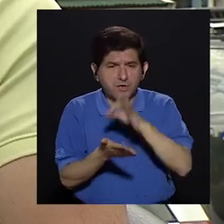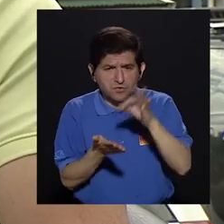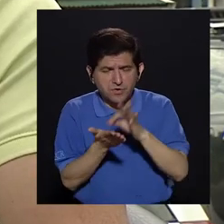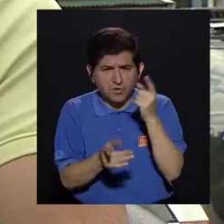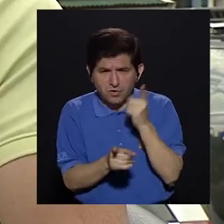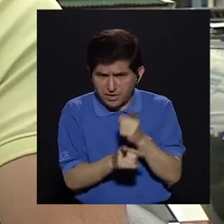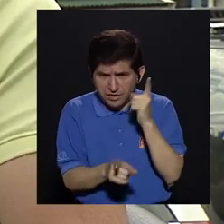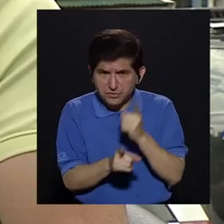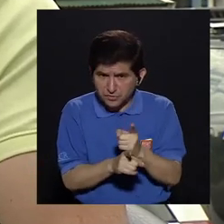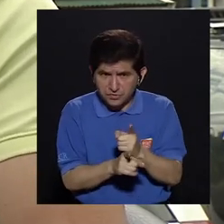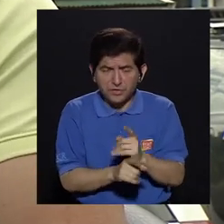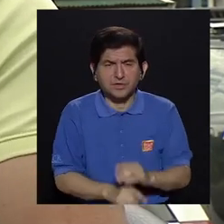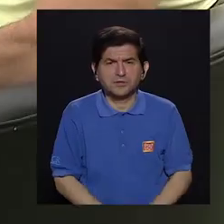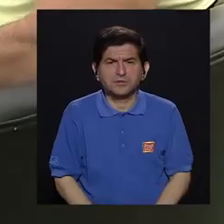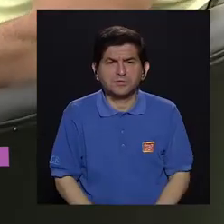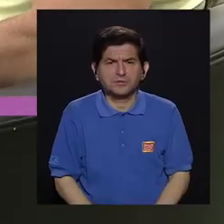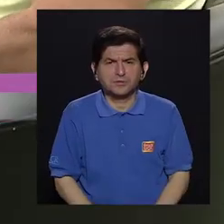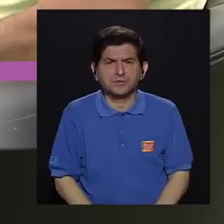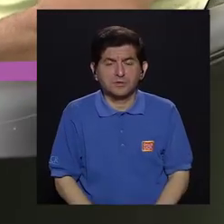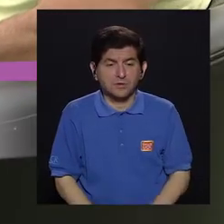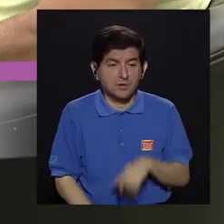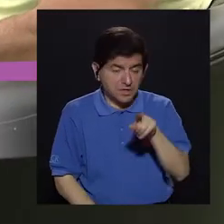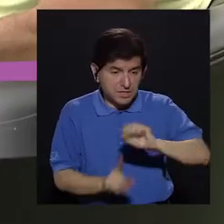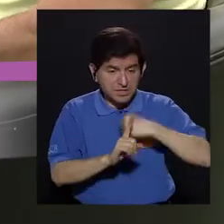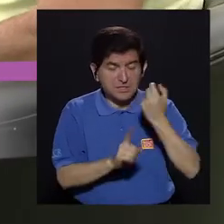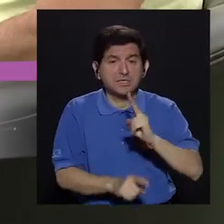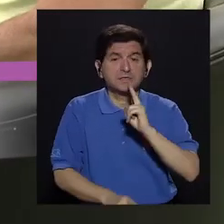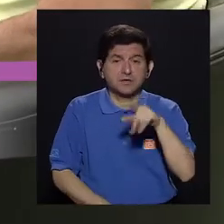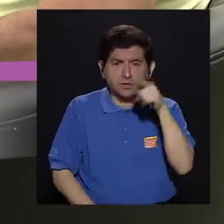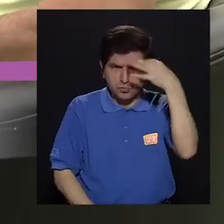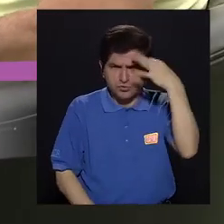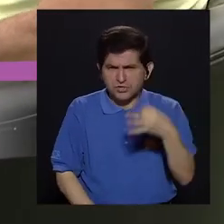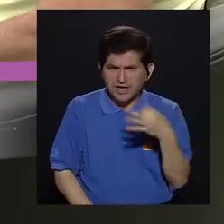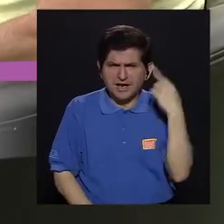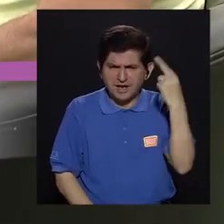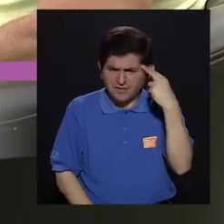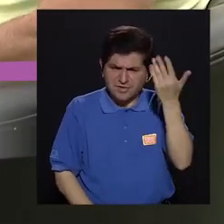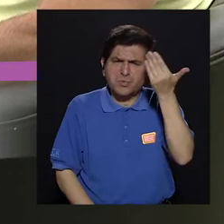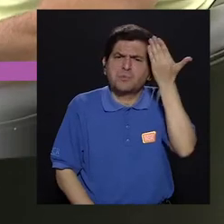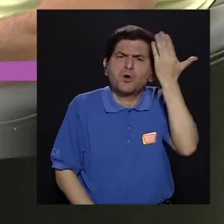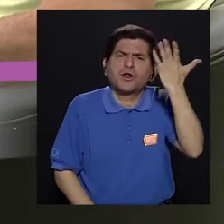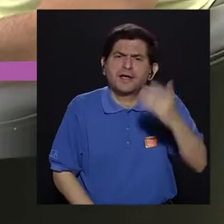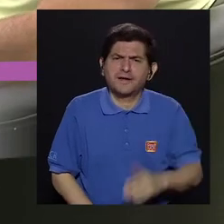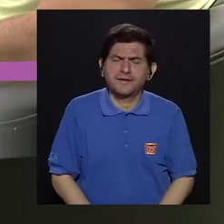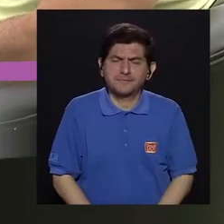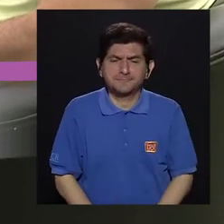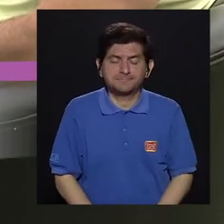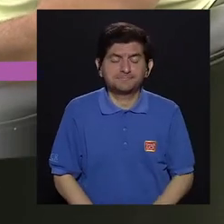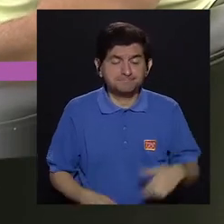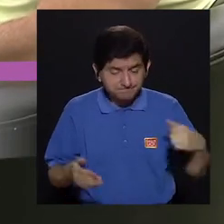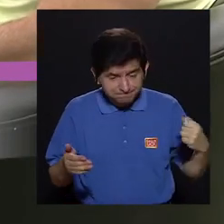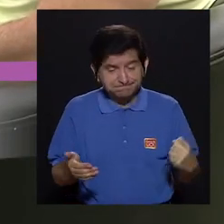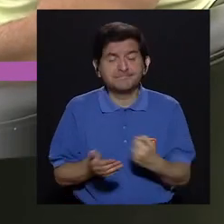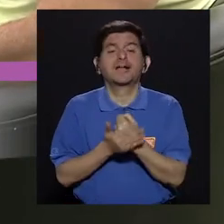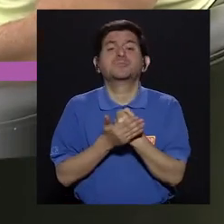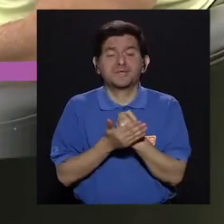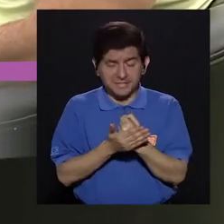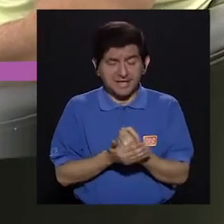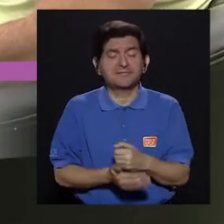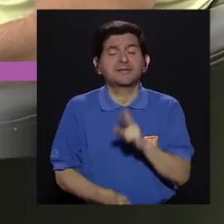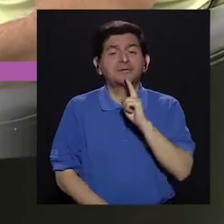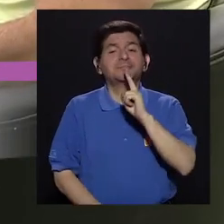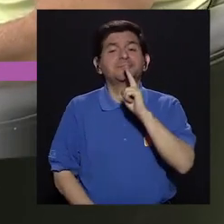si será cierto eso que se observa. Y si es cierto, ¿usted cree que, a qué cree que se deba? Lamentablemente